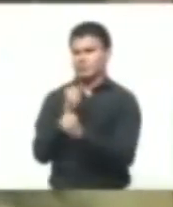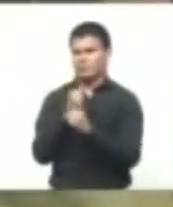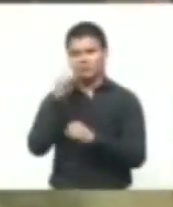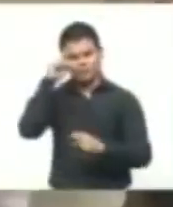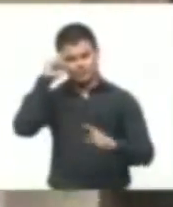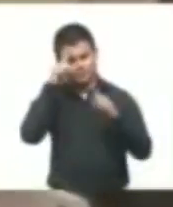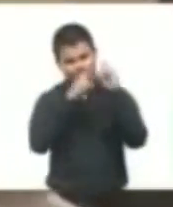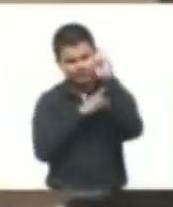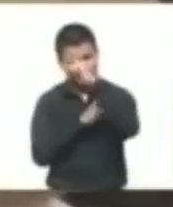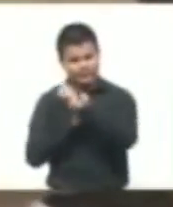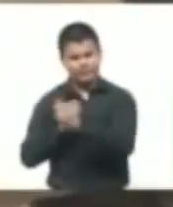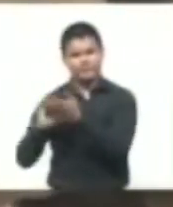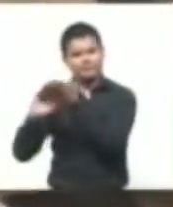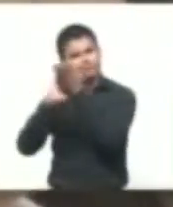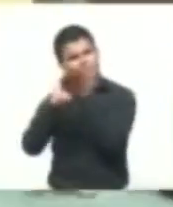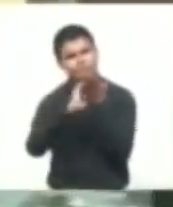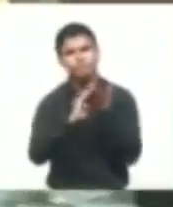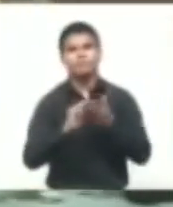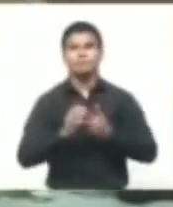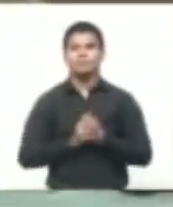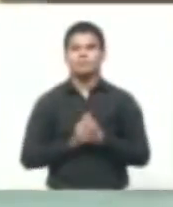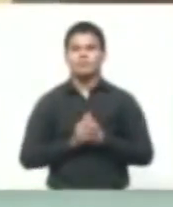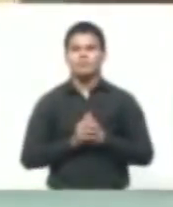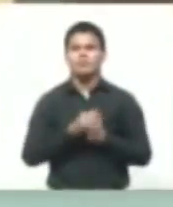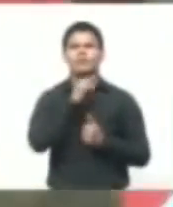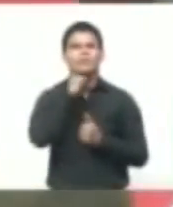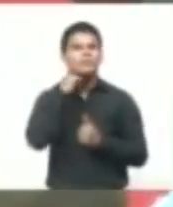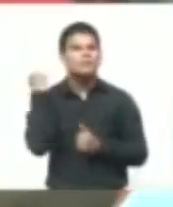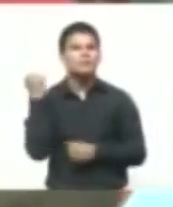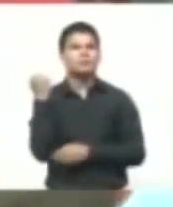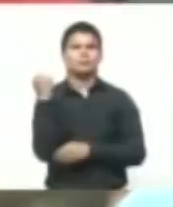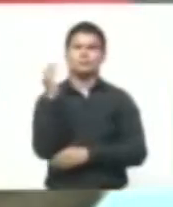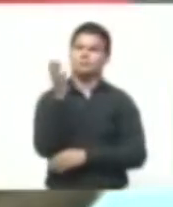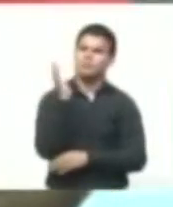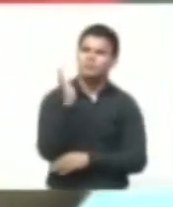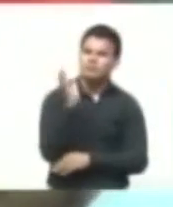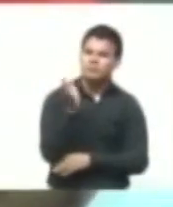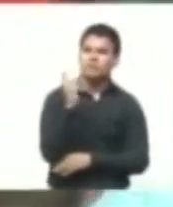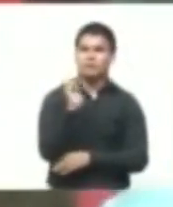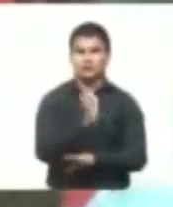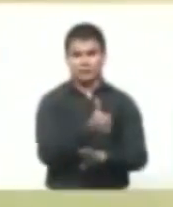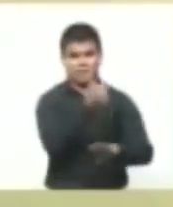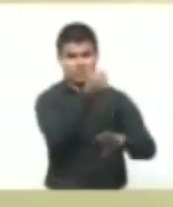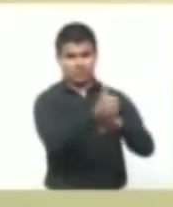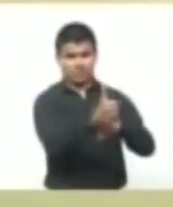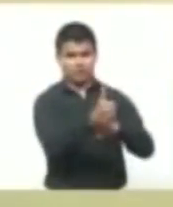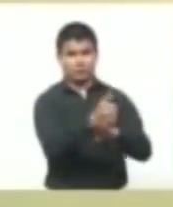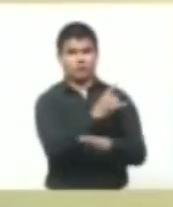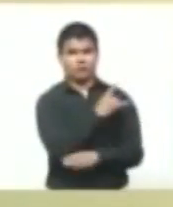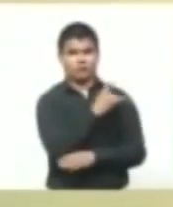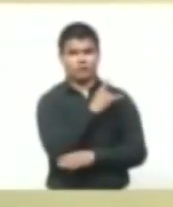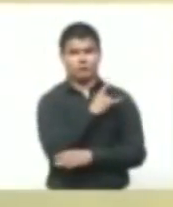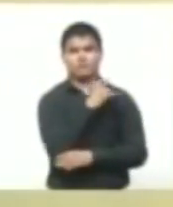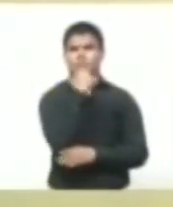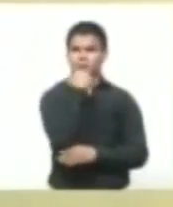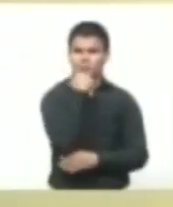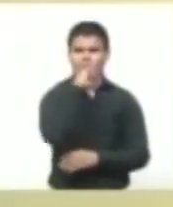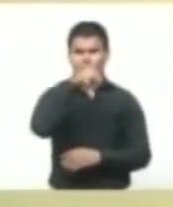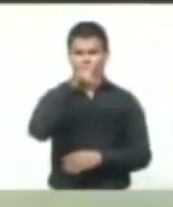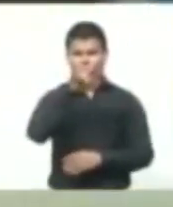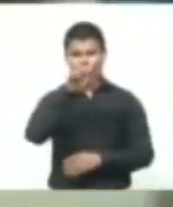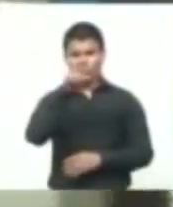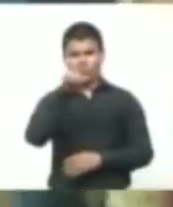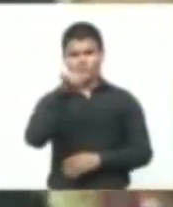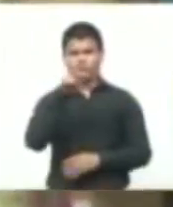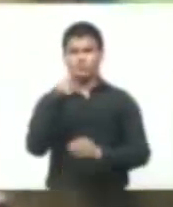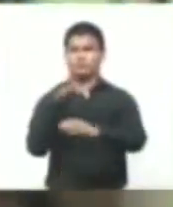y de perdón. A la misa precedida por el padre Carlos Julio Macías, también asistió el rector del Alma Mater, Juan José Acosta, quien aprovechó la